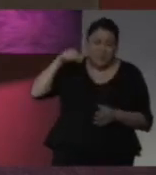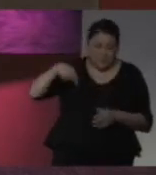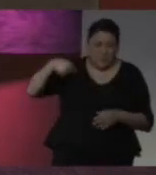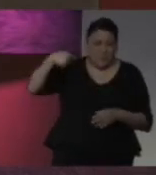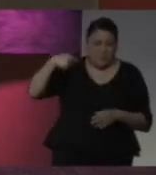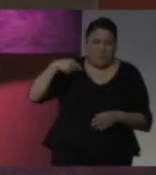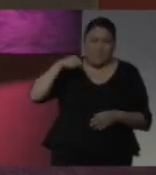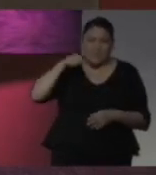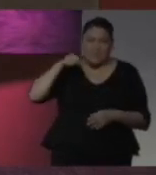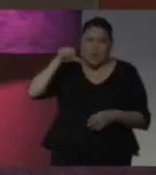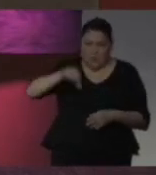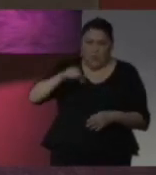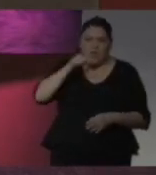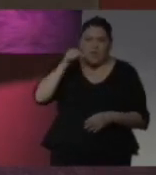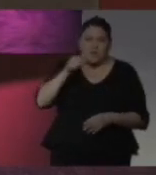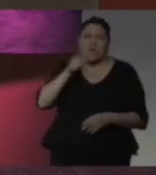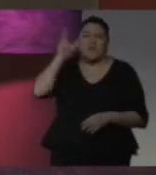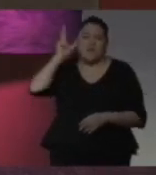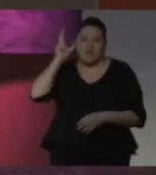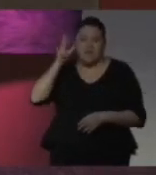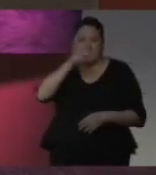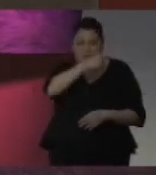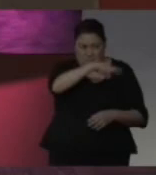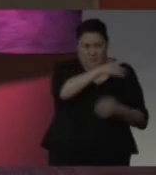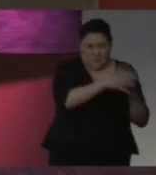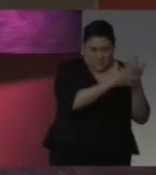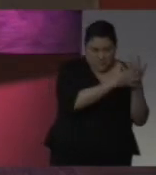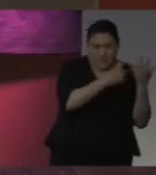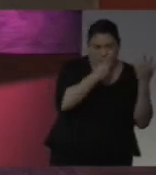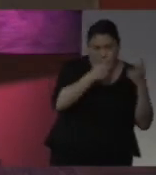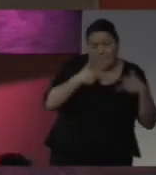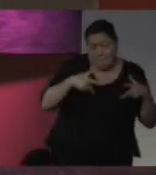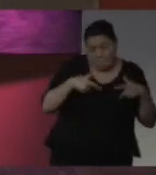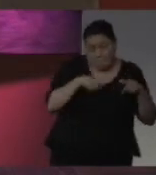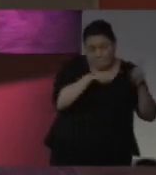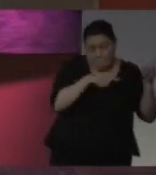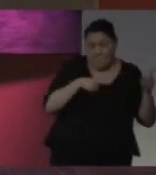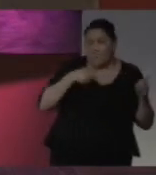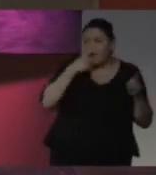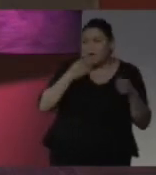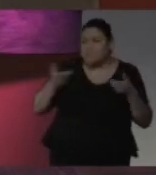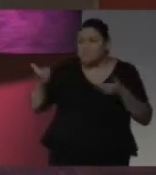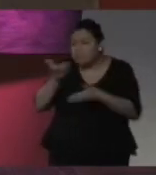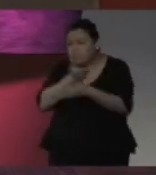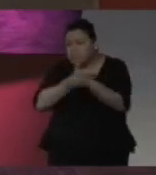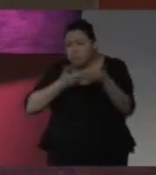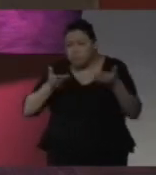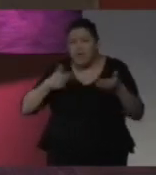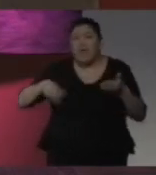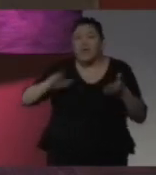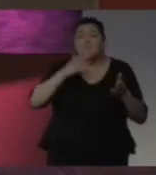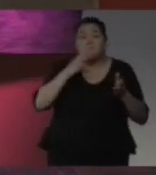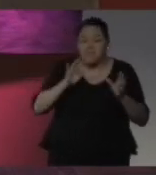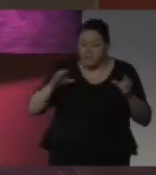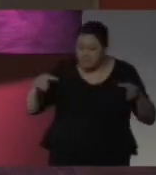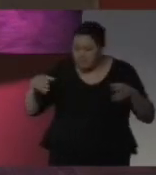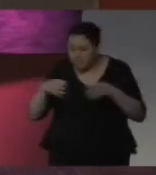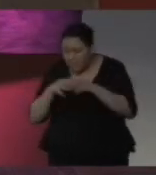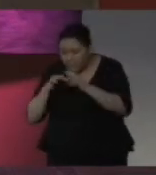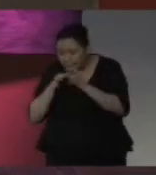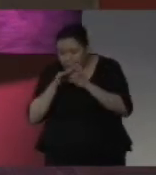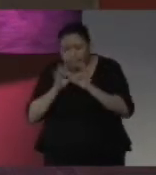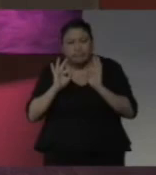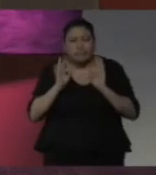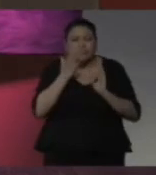convertido, como dicen los biólogos, yo no sé mucho de biología, pero como dicen los biólogos, que se ha descubierto que funcionan los ecosistemas. Es